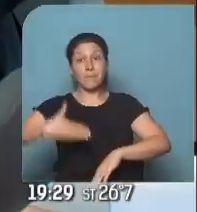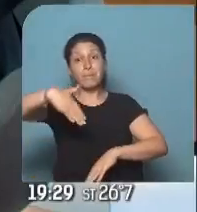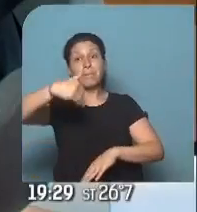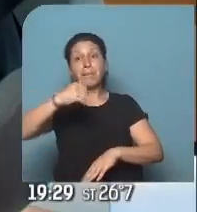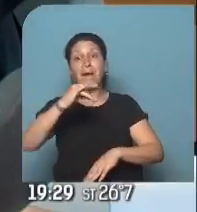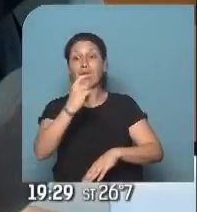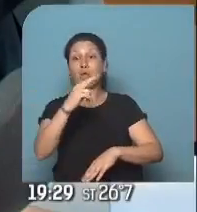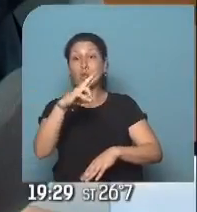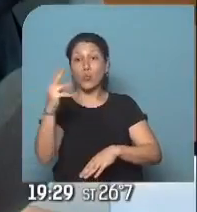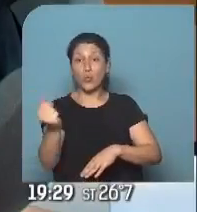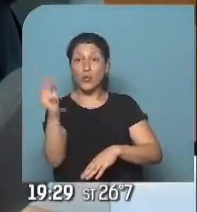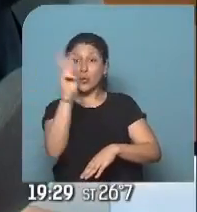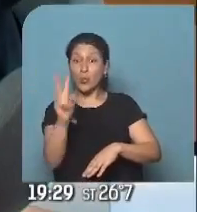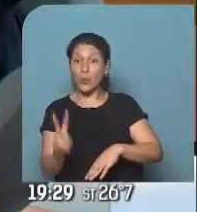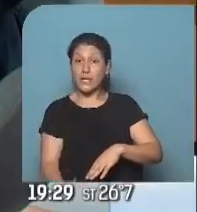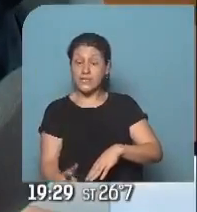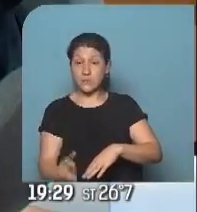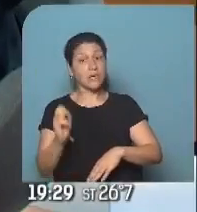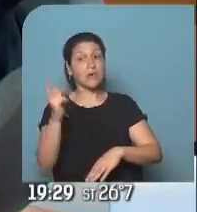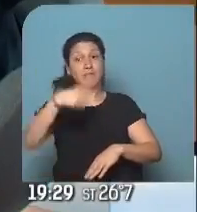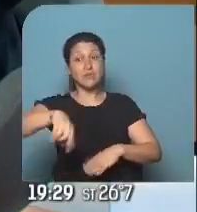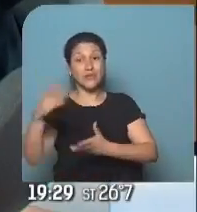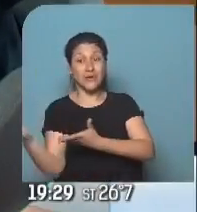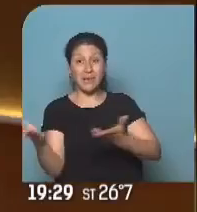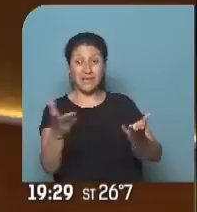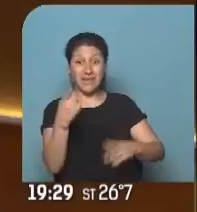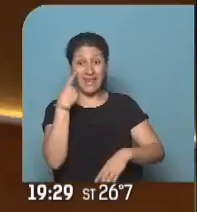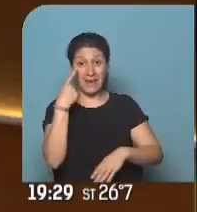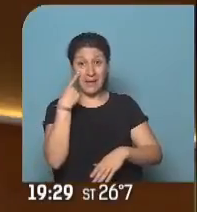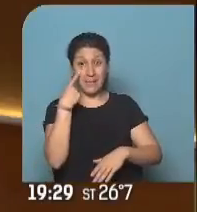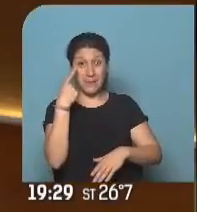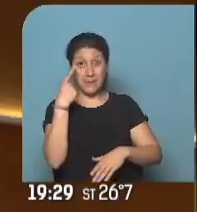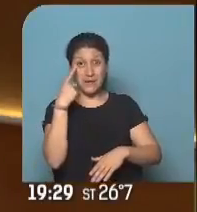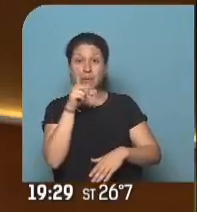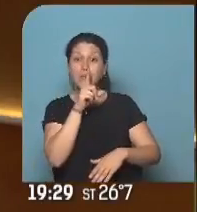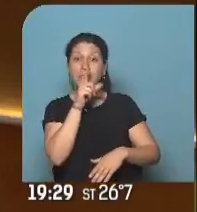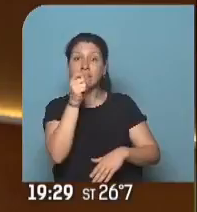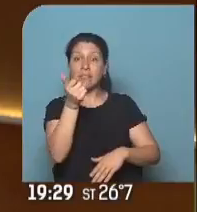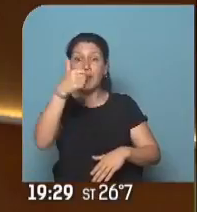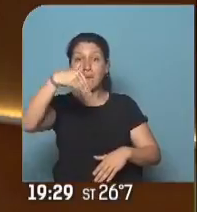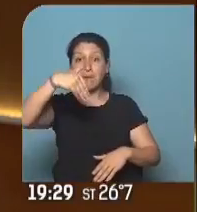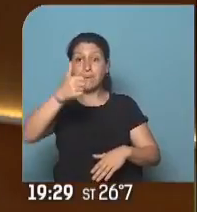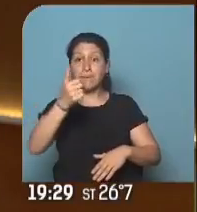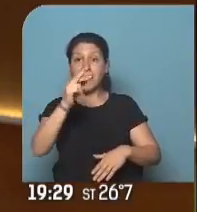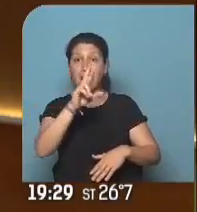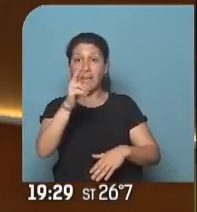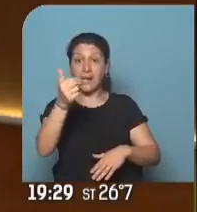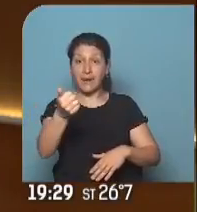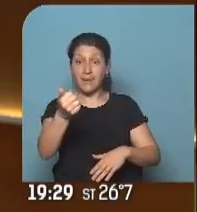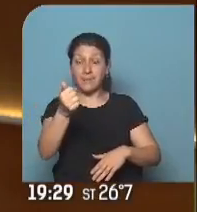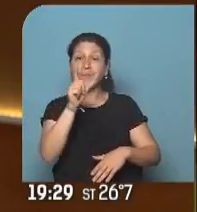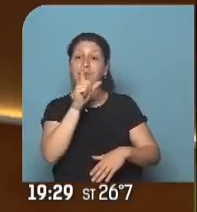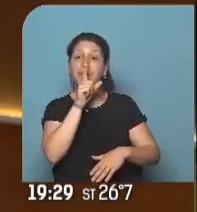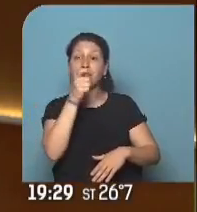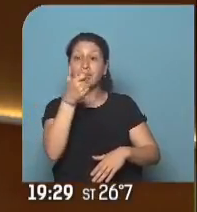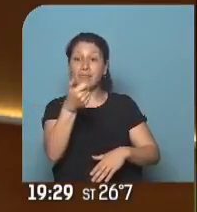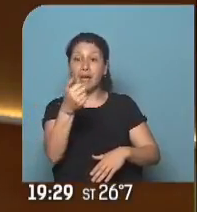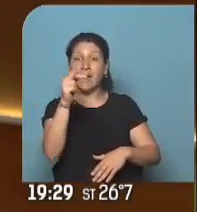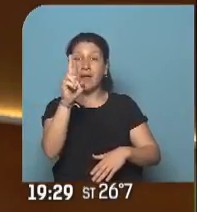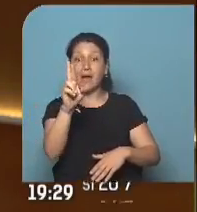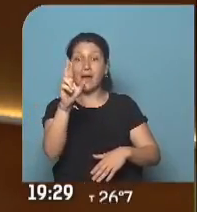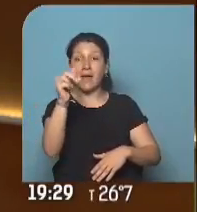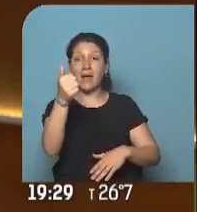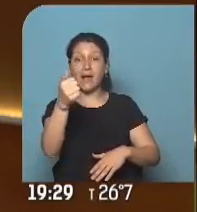Que tenemos una invitada en nuestro living en vivo, es Tamara Tarasiuk, es abogada senior de Human